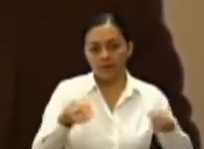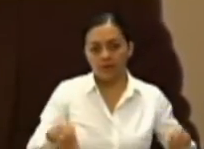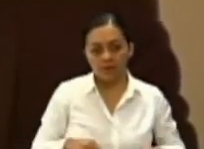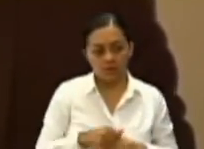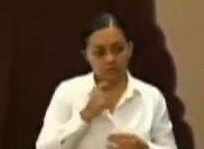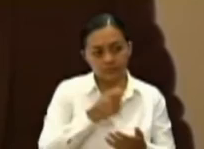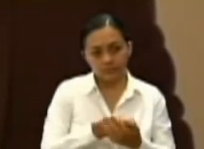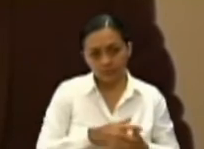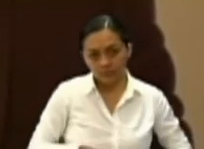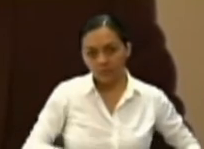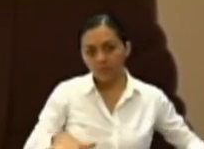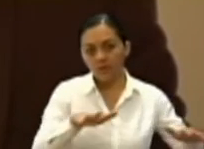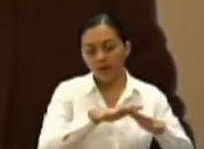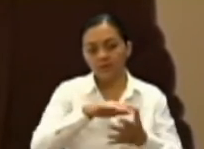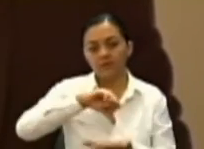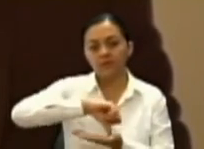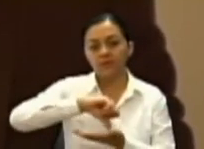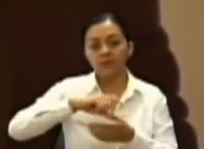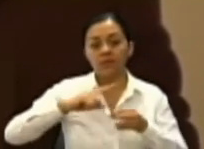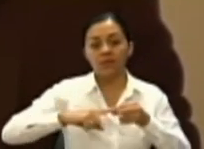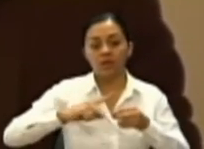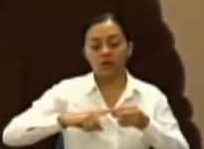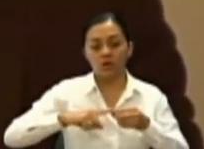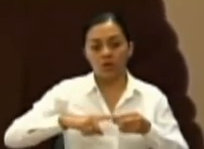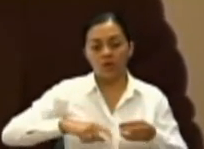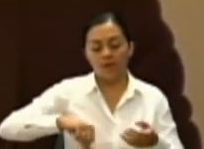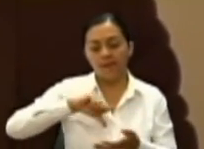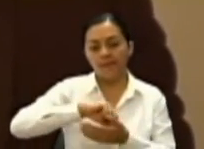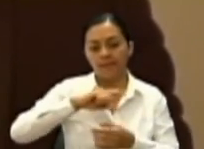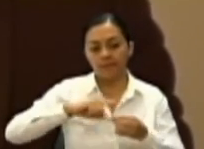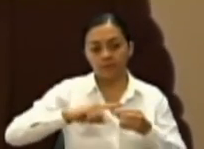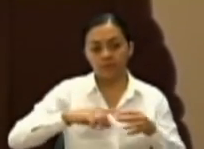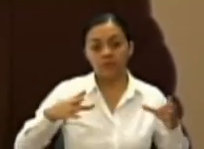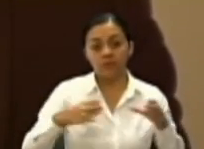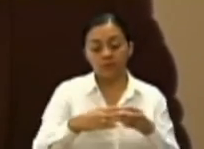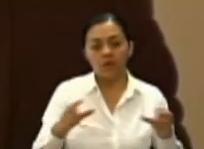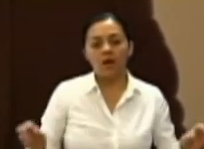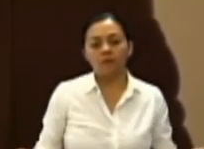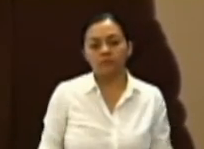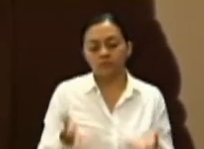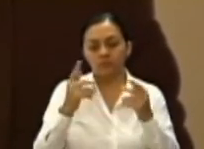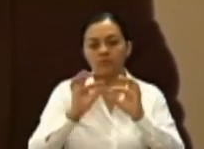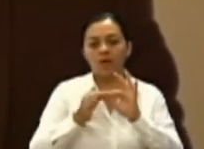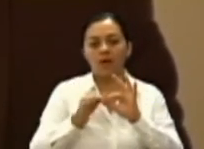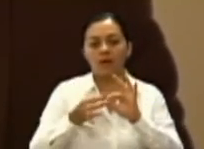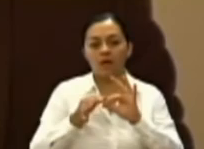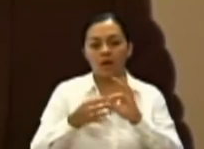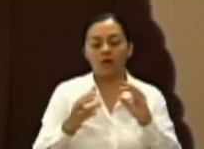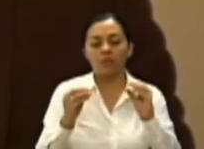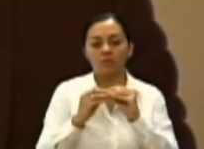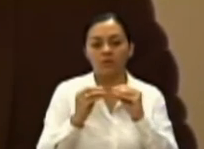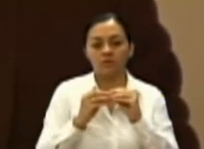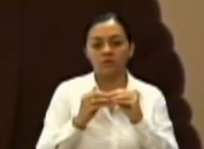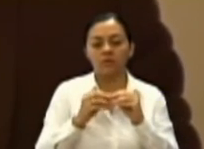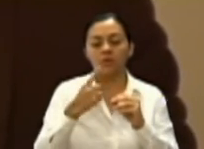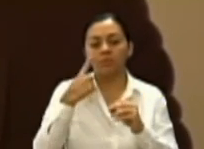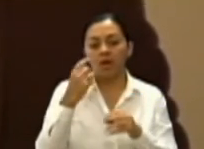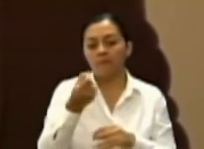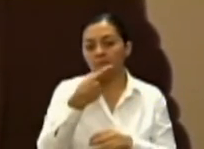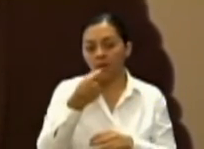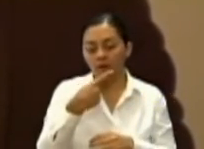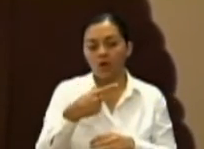bien inmueble en pleno centro de quito sexto la mariscal y lo está habilitando para que sea un centro magnífico de consulta externa